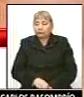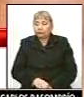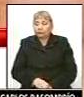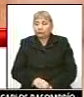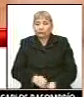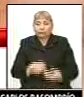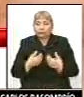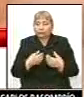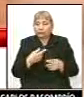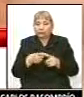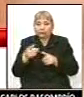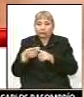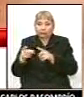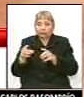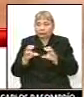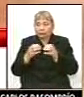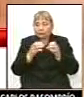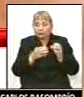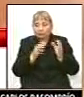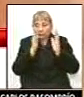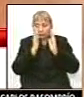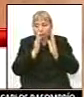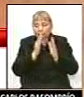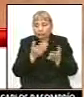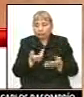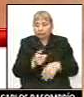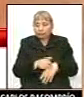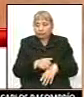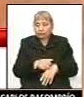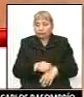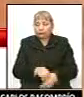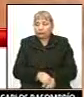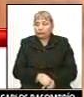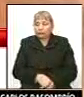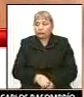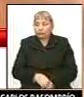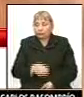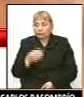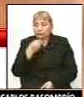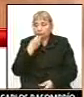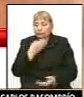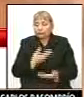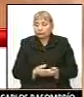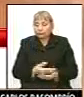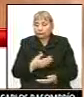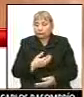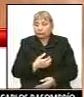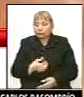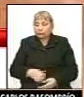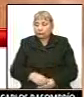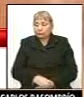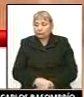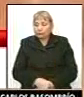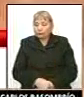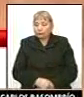como muchos de nosotros, otras comisiones que atender en este momento. ¿Sí? Muchas gracias, presidente.